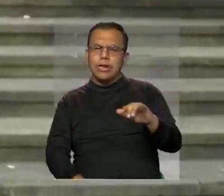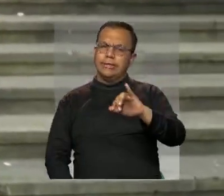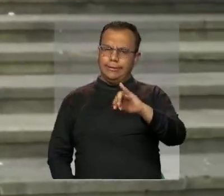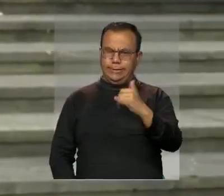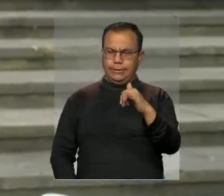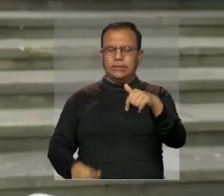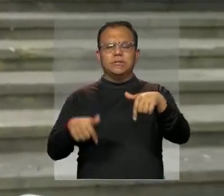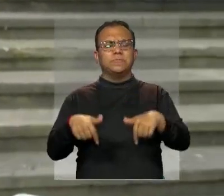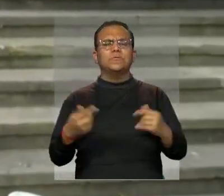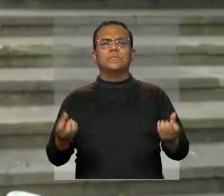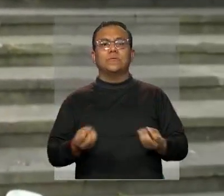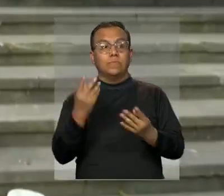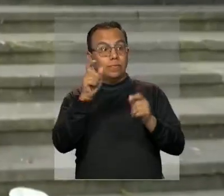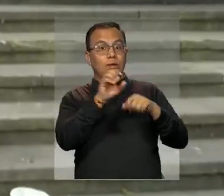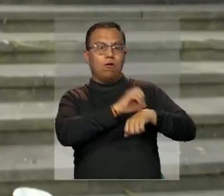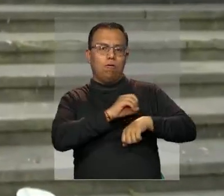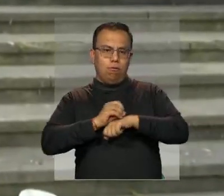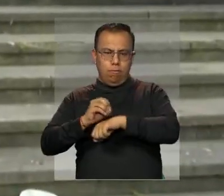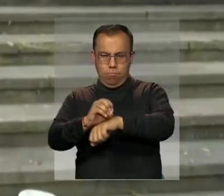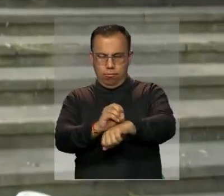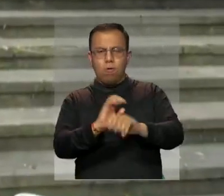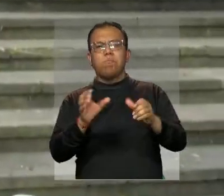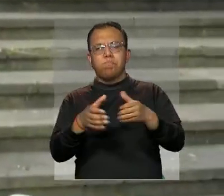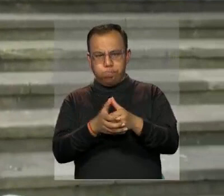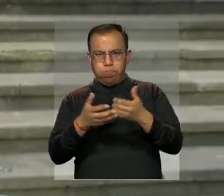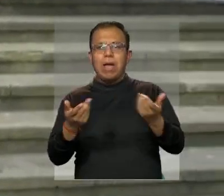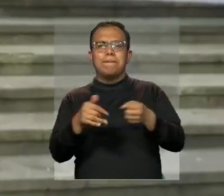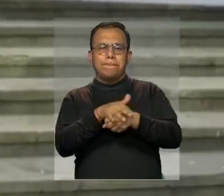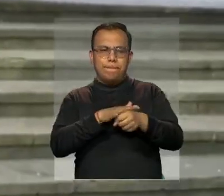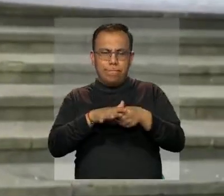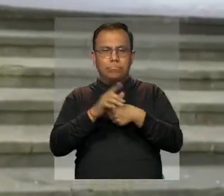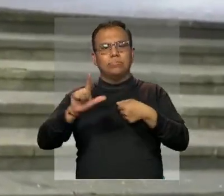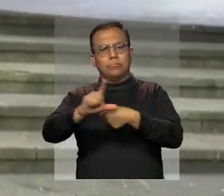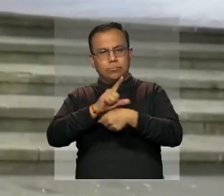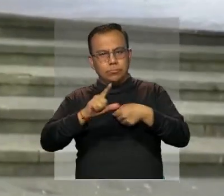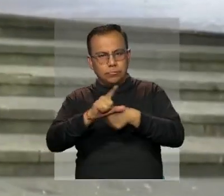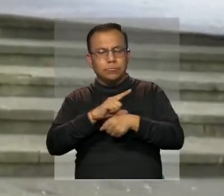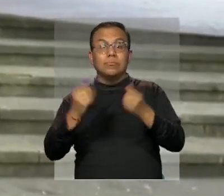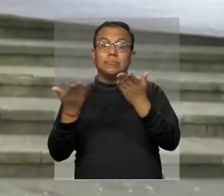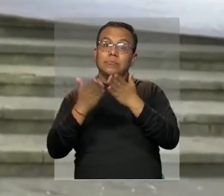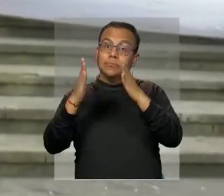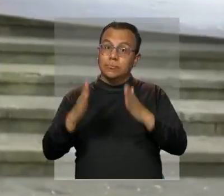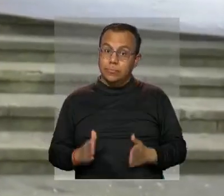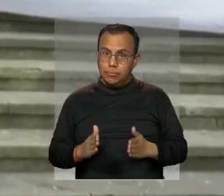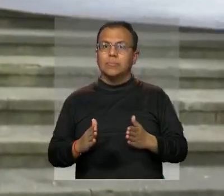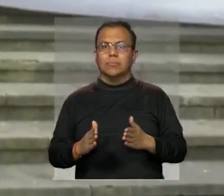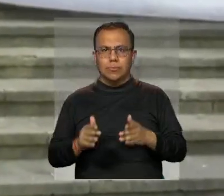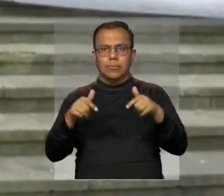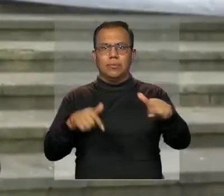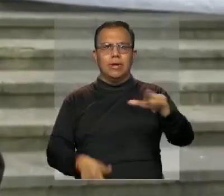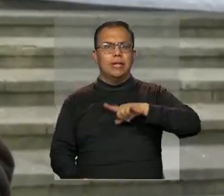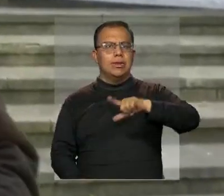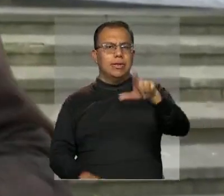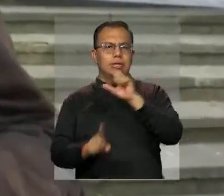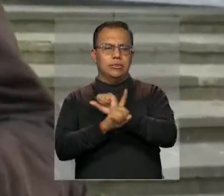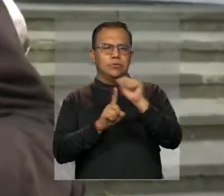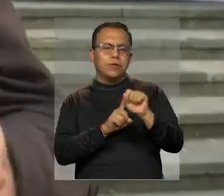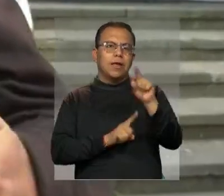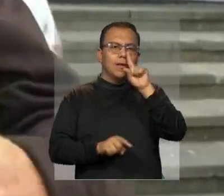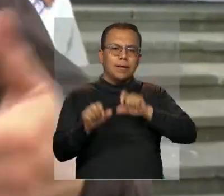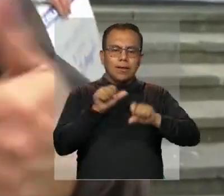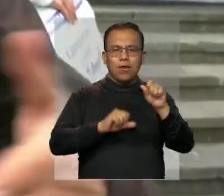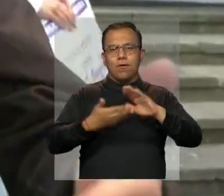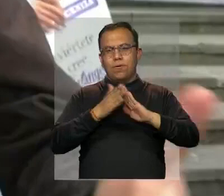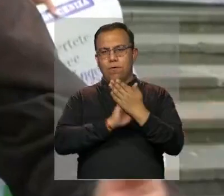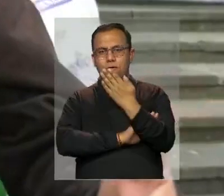en el día de hoy van a venir varias organizaciones sociales, barriales, locales, estudiantes, líderes sociales, amas de casa,